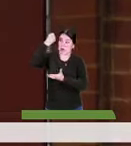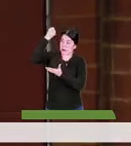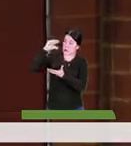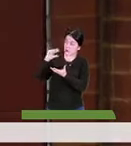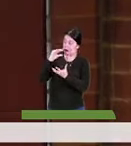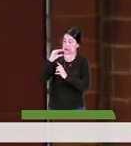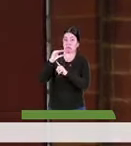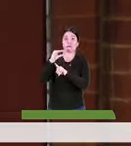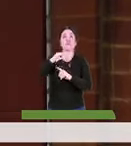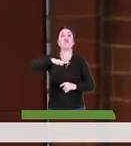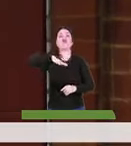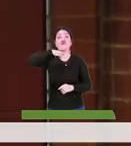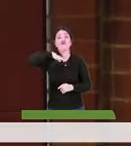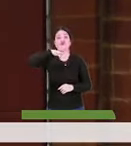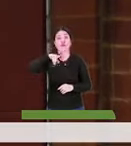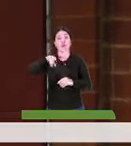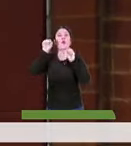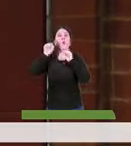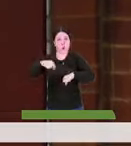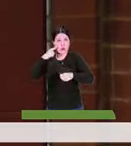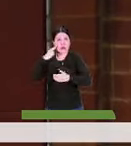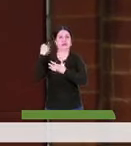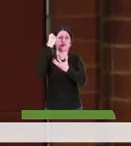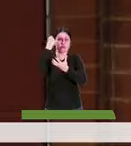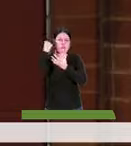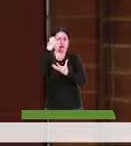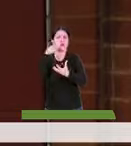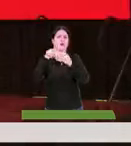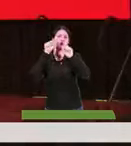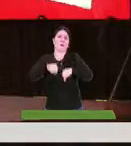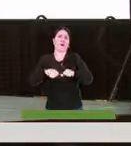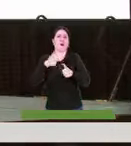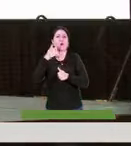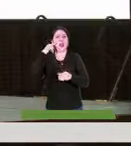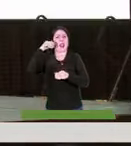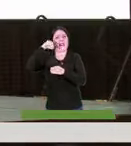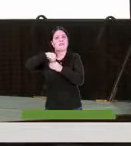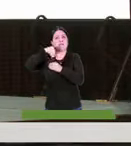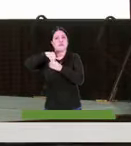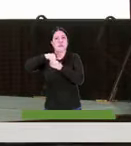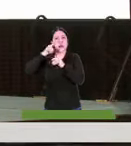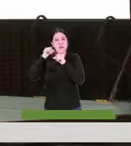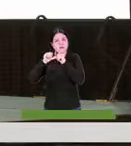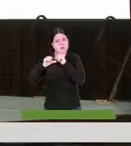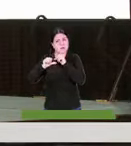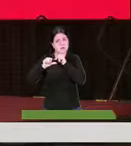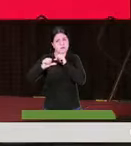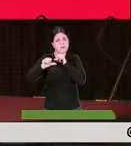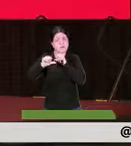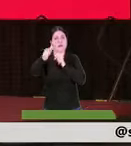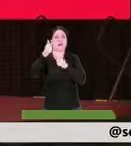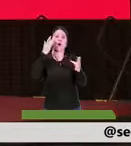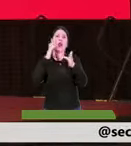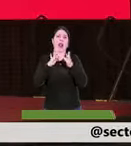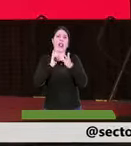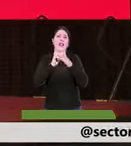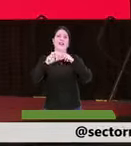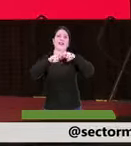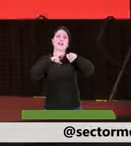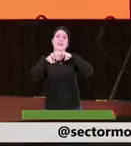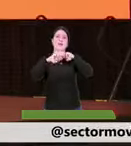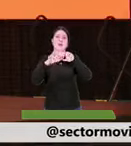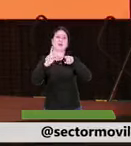o se invierten hacia el Fondo de Estabilización Tarifaria de nuestro sistema de transporte público